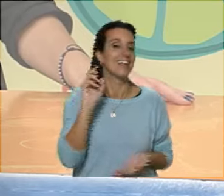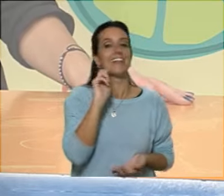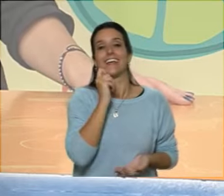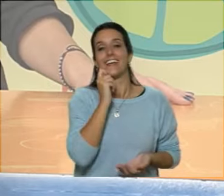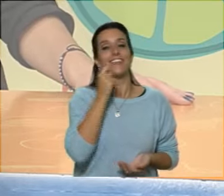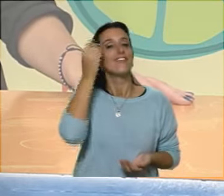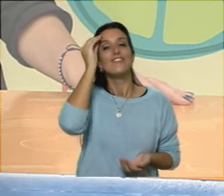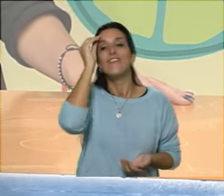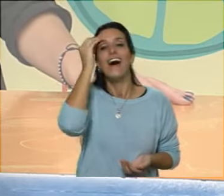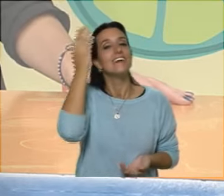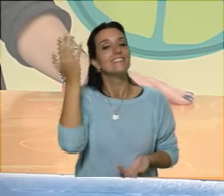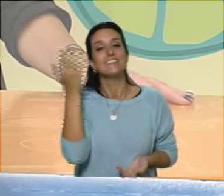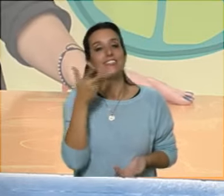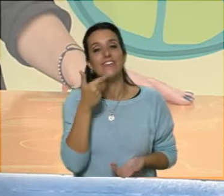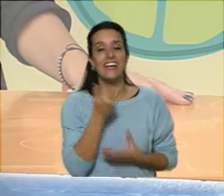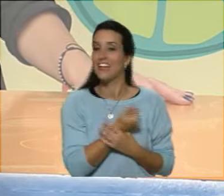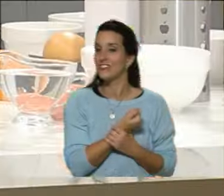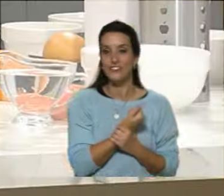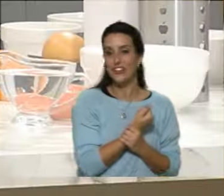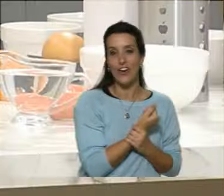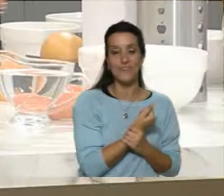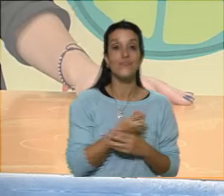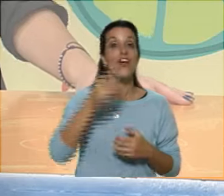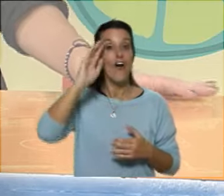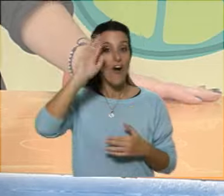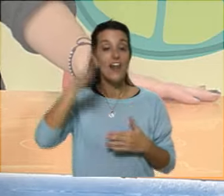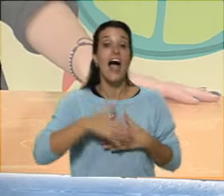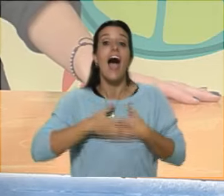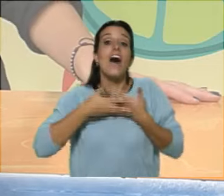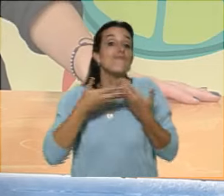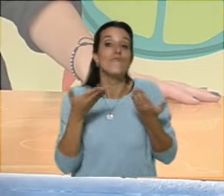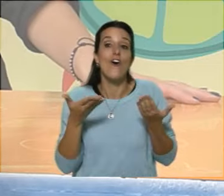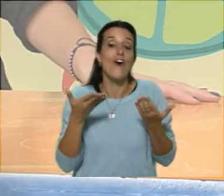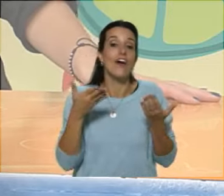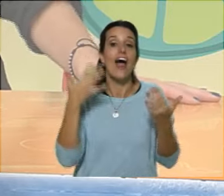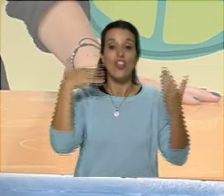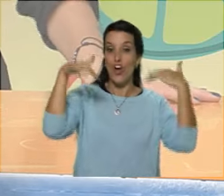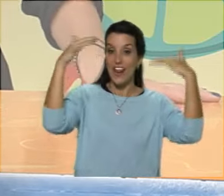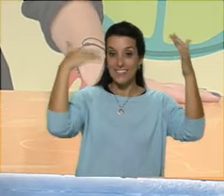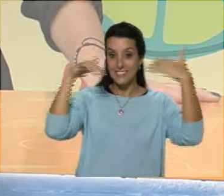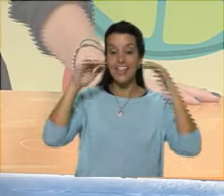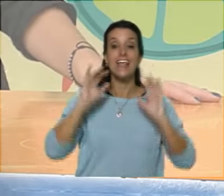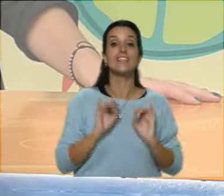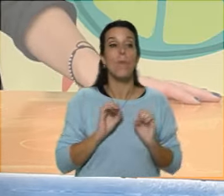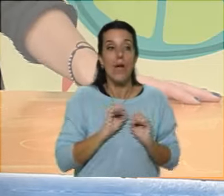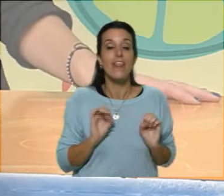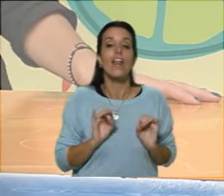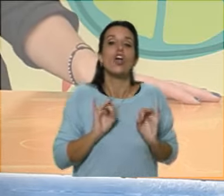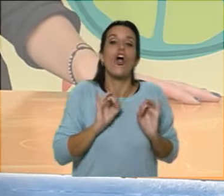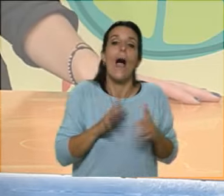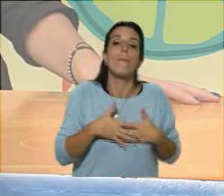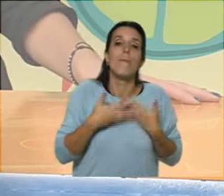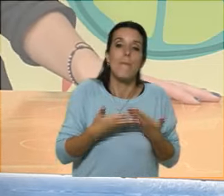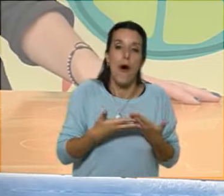qué romántico. Qué cita romántica, Nancy. Hola, el amor está en el aire. Los adolescentes son más propensos a contagiarse, ya que todavía no